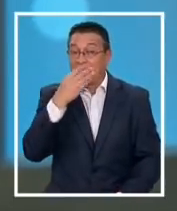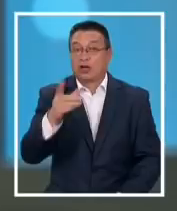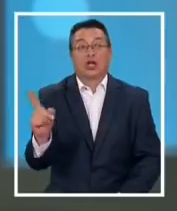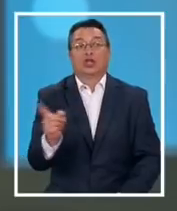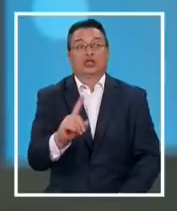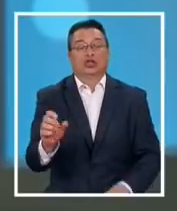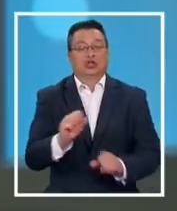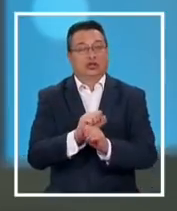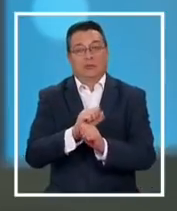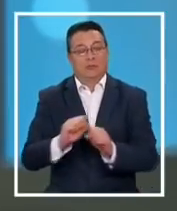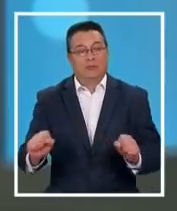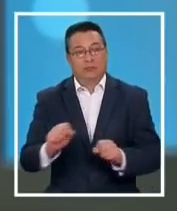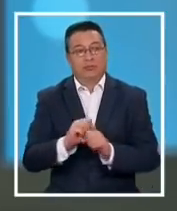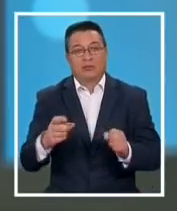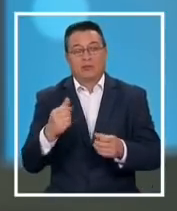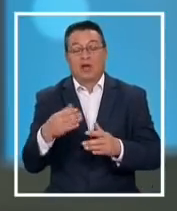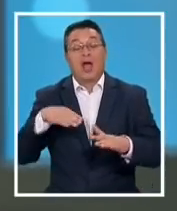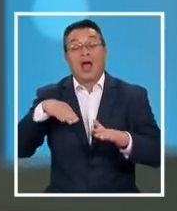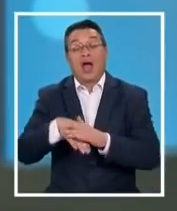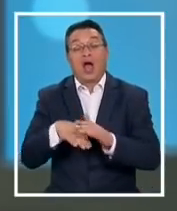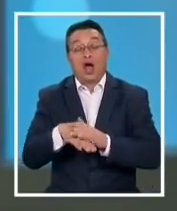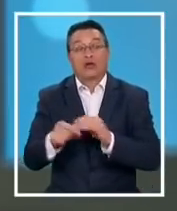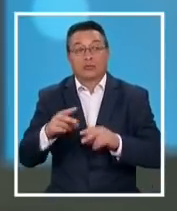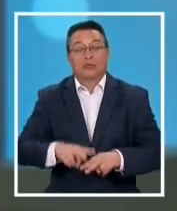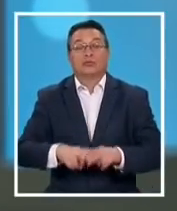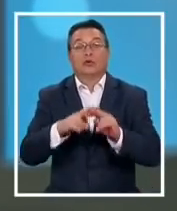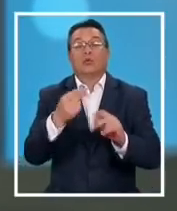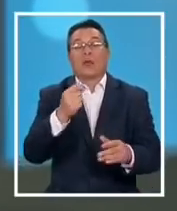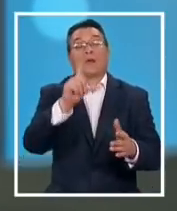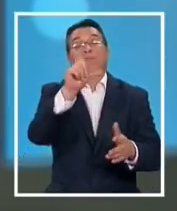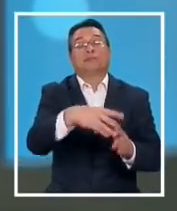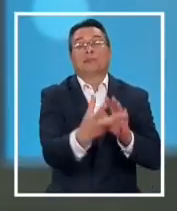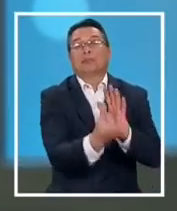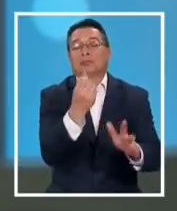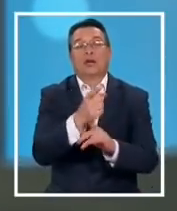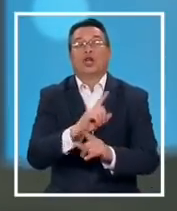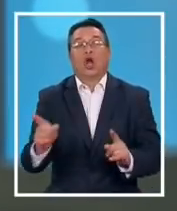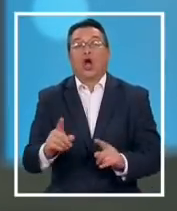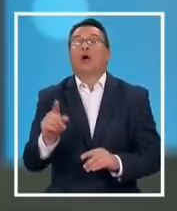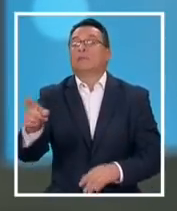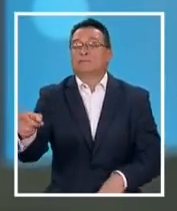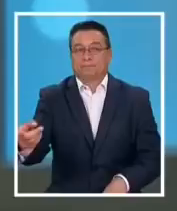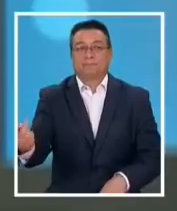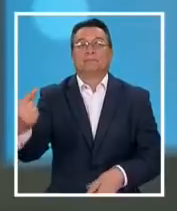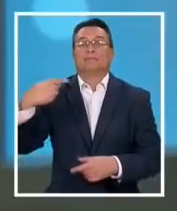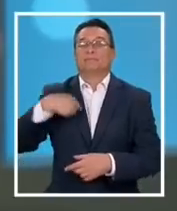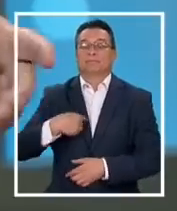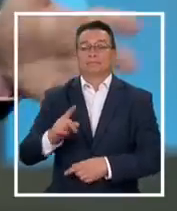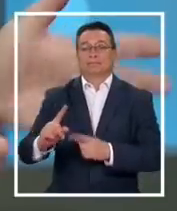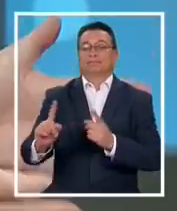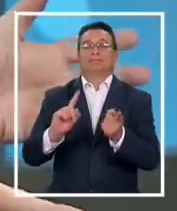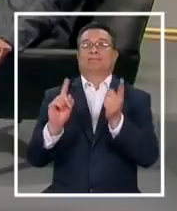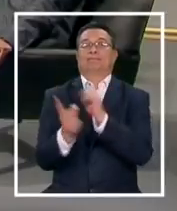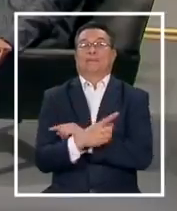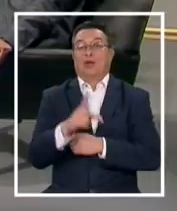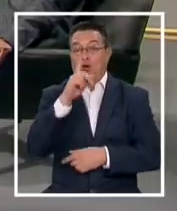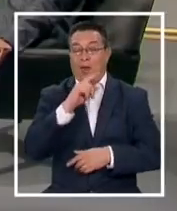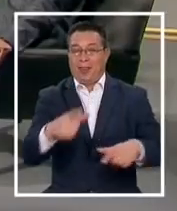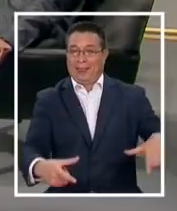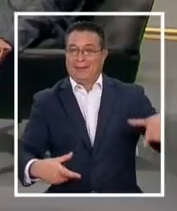podía considerarse el ahorro previsional como cajero automático, luego se pusieran la banda presidencial? Porque yo